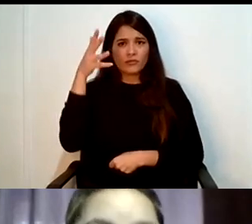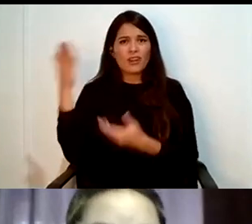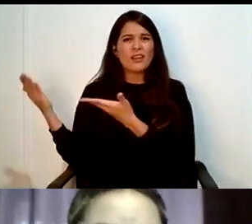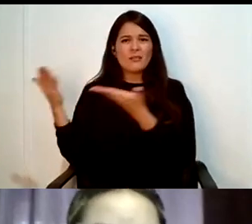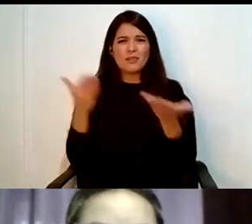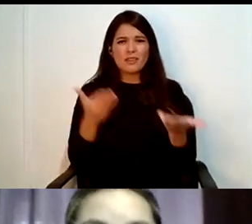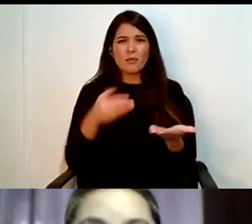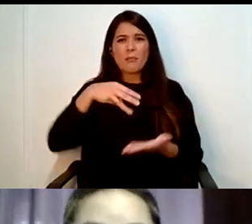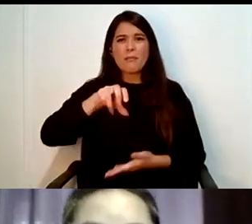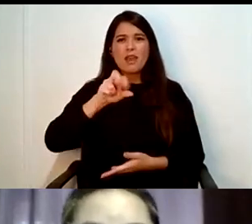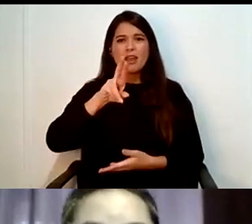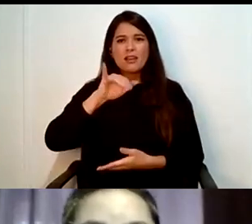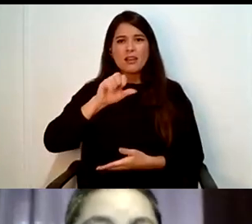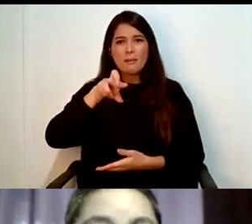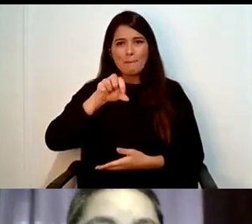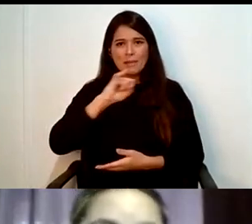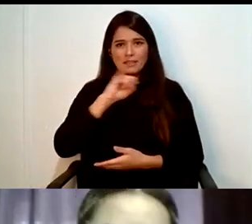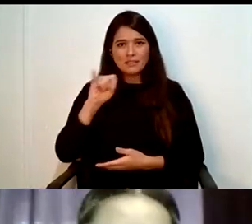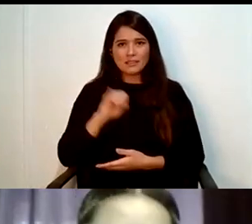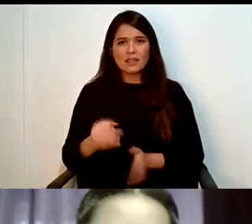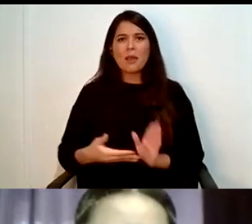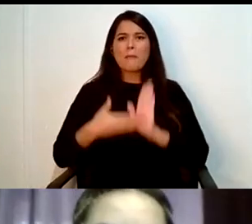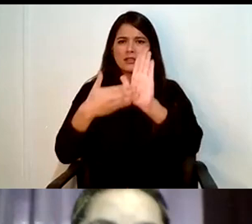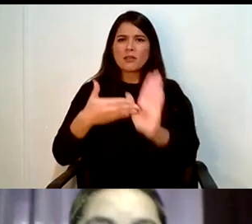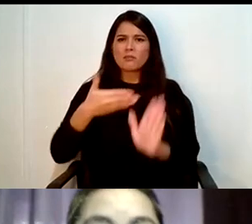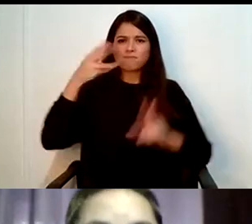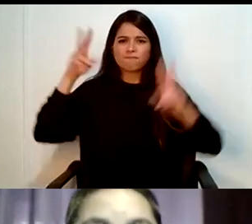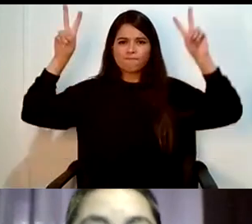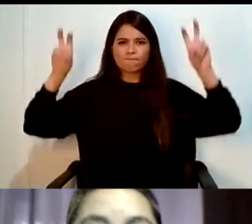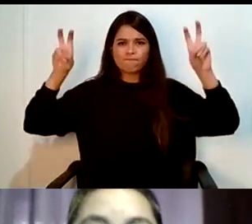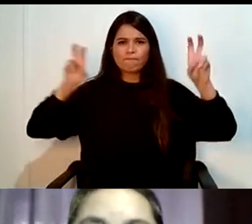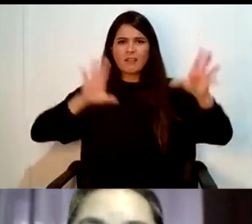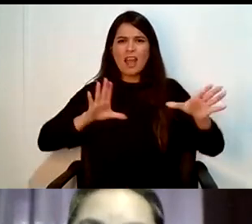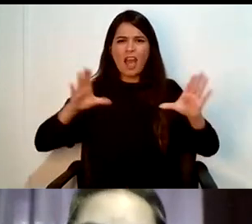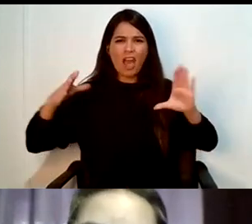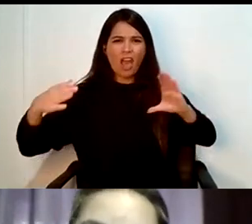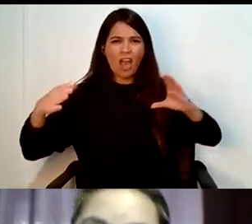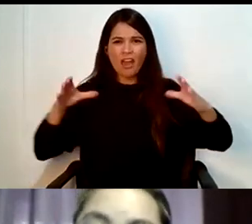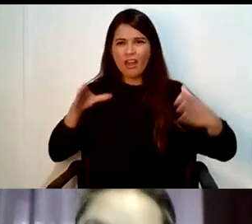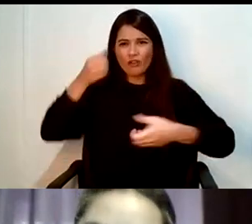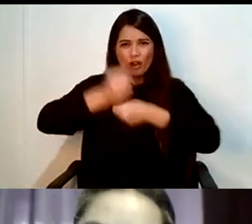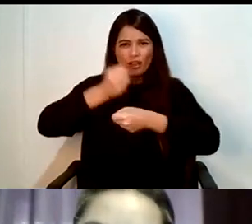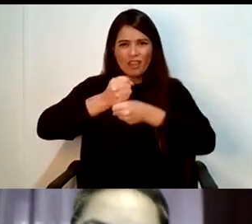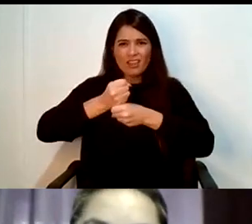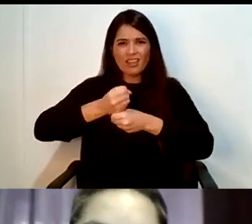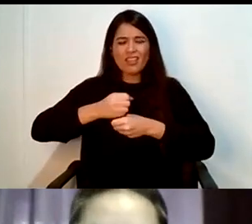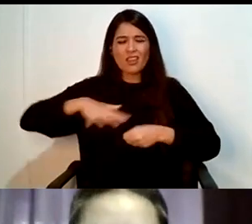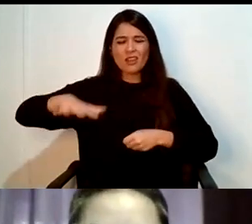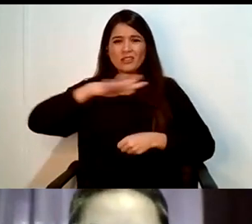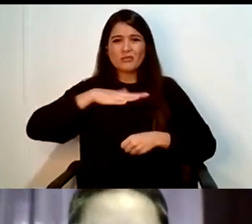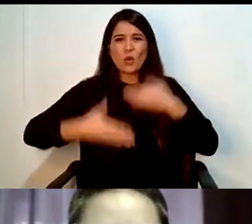Paz Martínez a presentar su ponencia titulada Abordaje de conductas problemáticas en TEA.